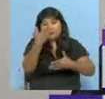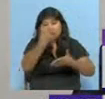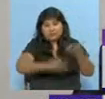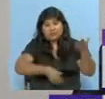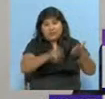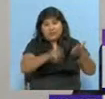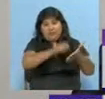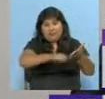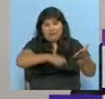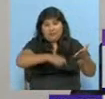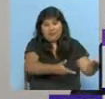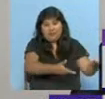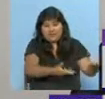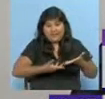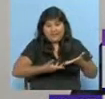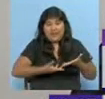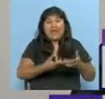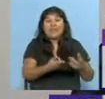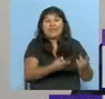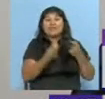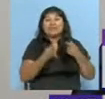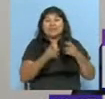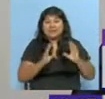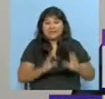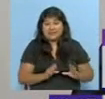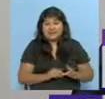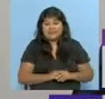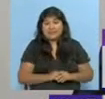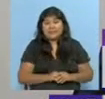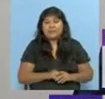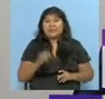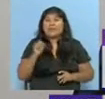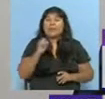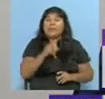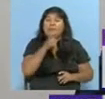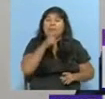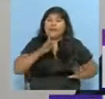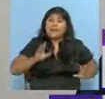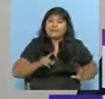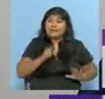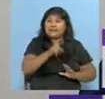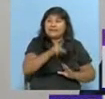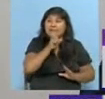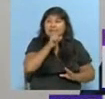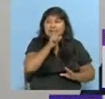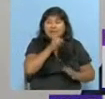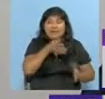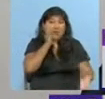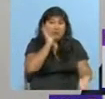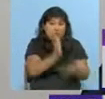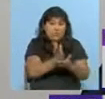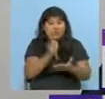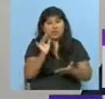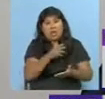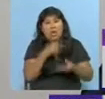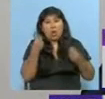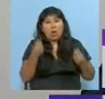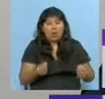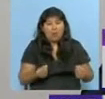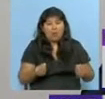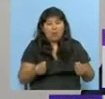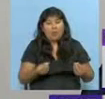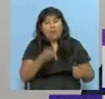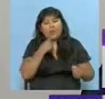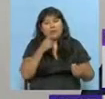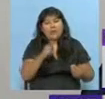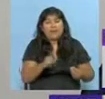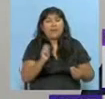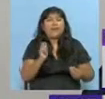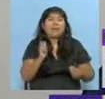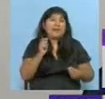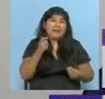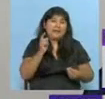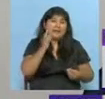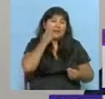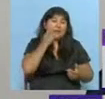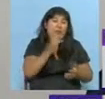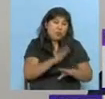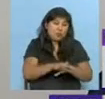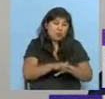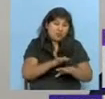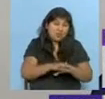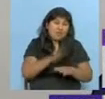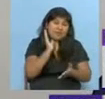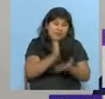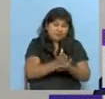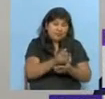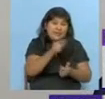¿Y las posibles imputaciones que usted menciona pueden ser para el intendente? Está dentro de las posibilidades, hay una serie de personas